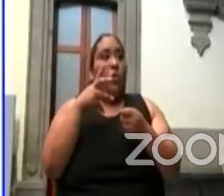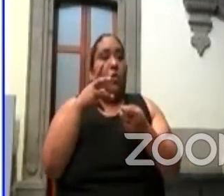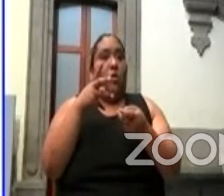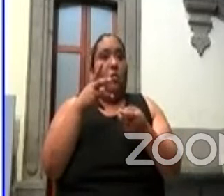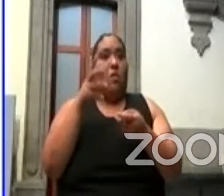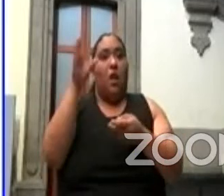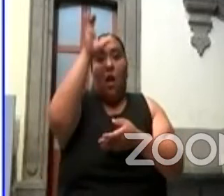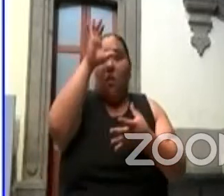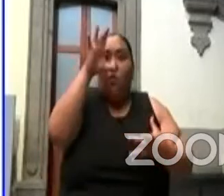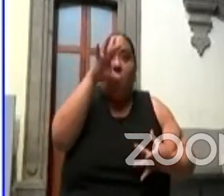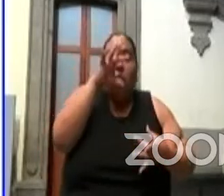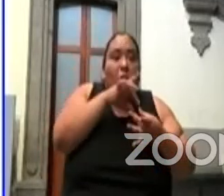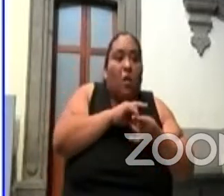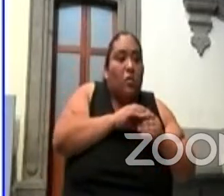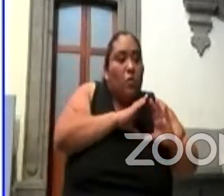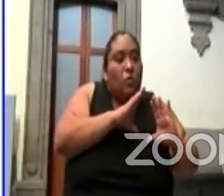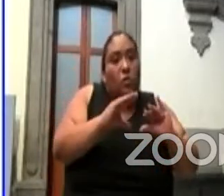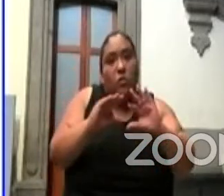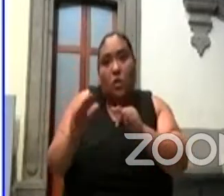de charlas de